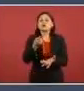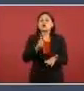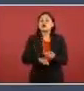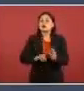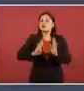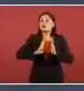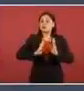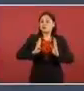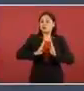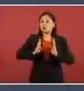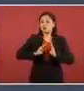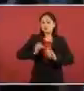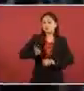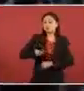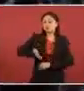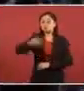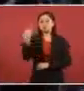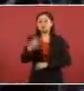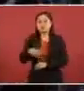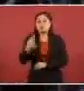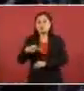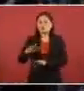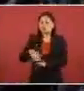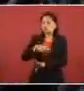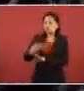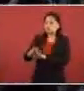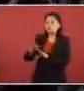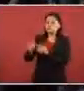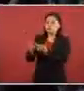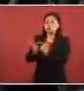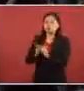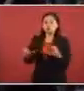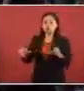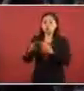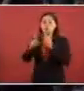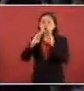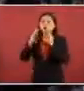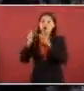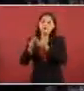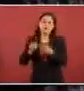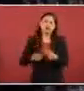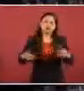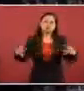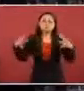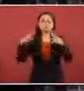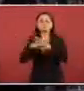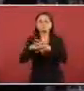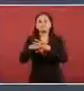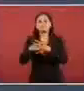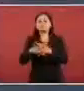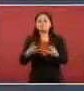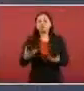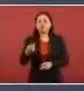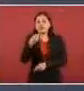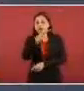denominó guerra contra el narcotráfico. Esta irresponsable